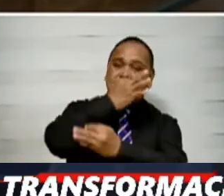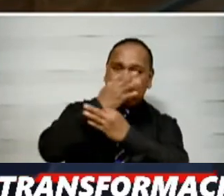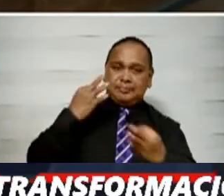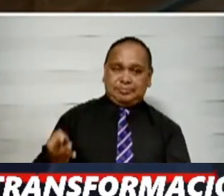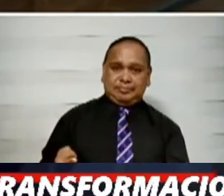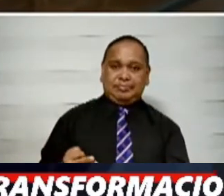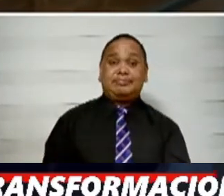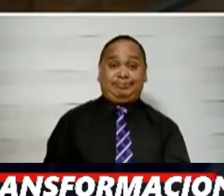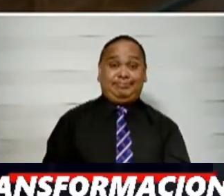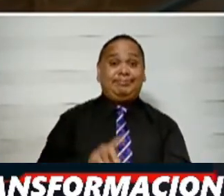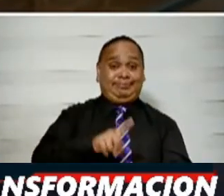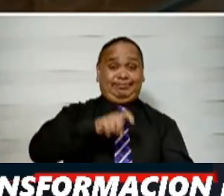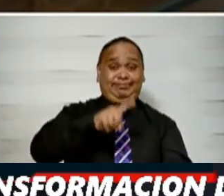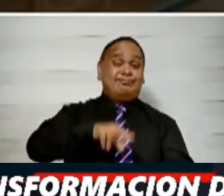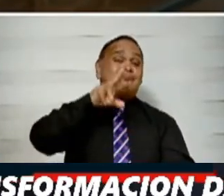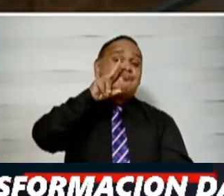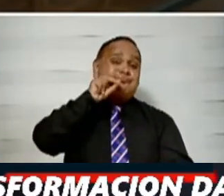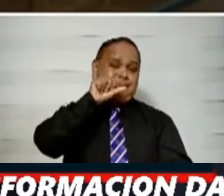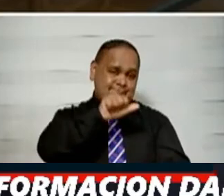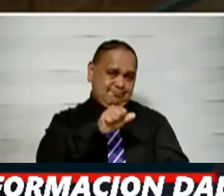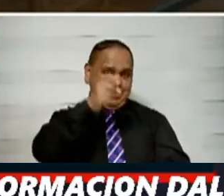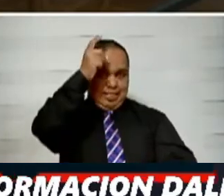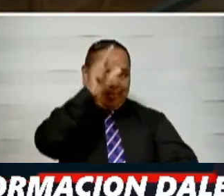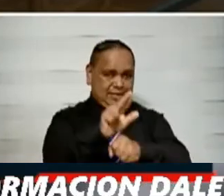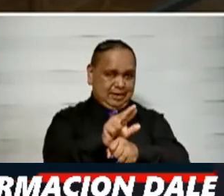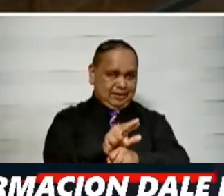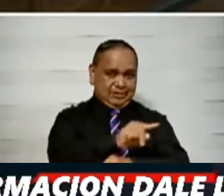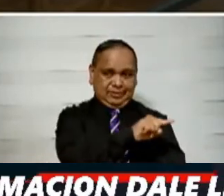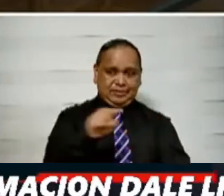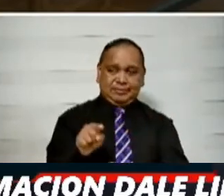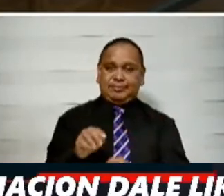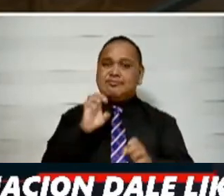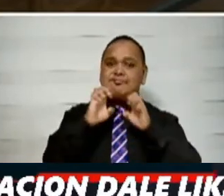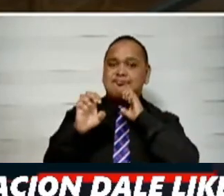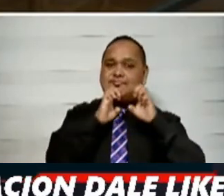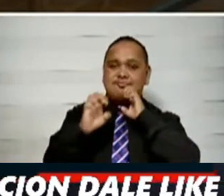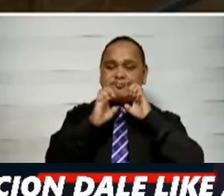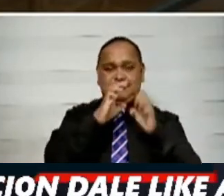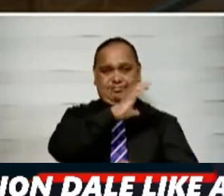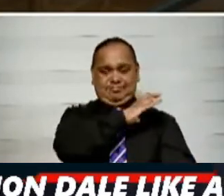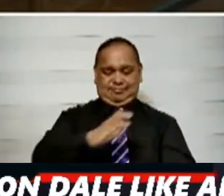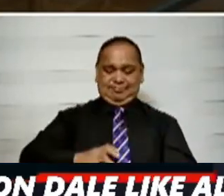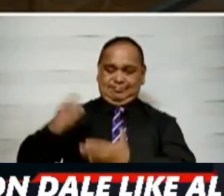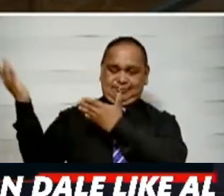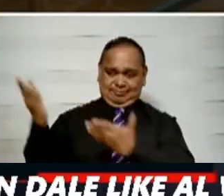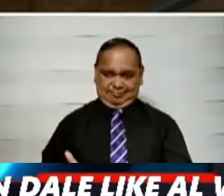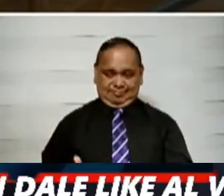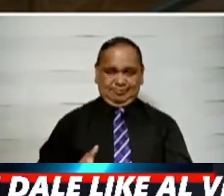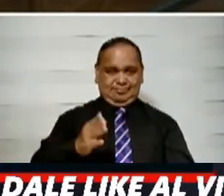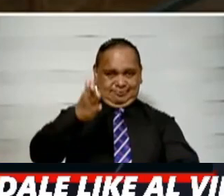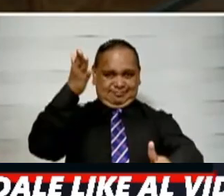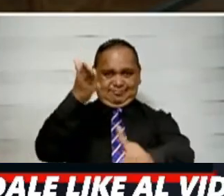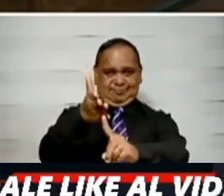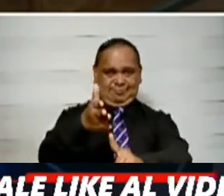se pintó de naranja, recordemos que una de sus directivas vino incluso a entrevistar al entonces candidato, en fin, ya tienen esa línea marcada